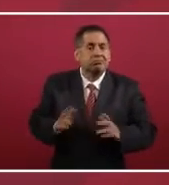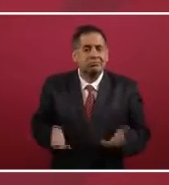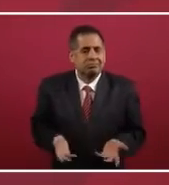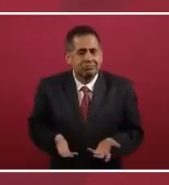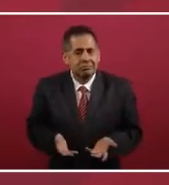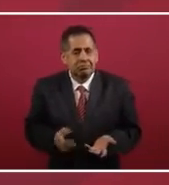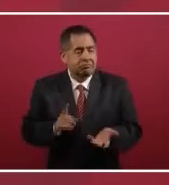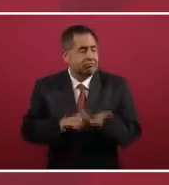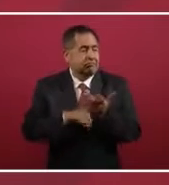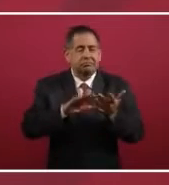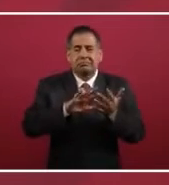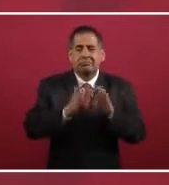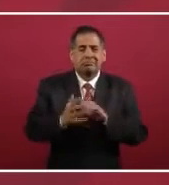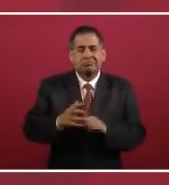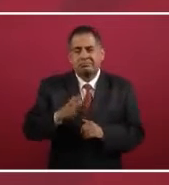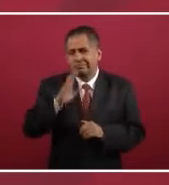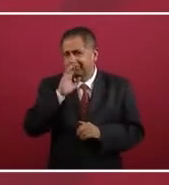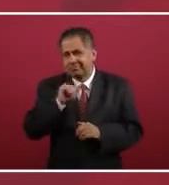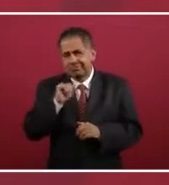se hacían